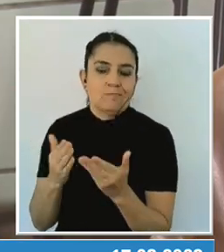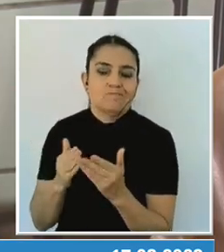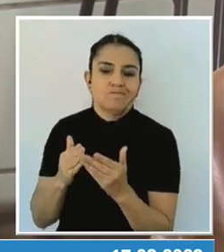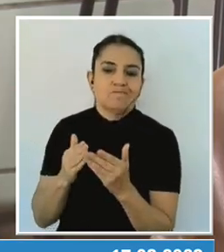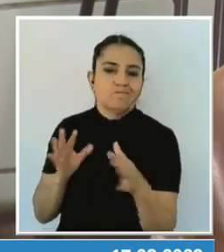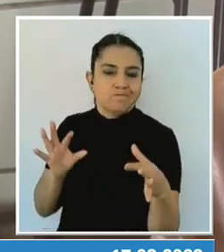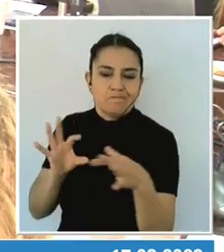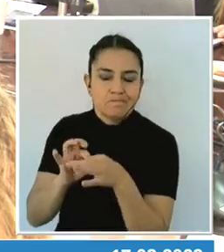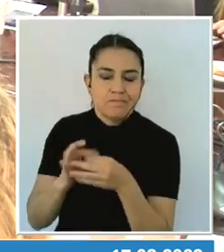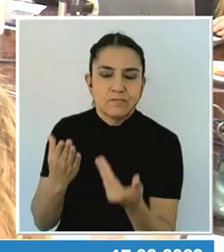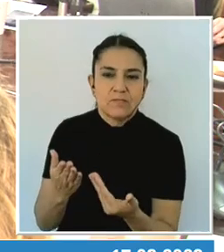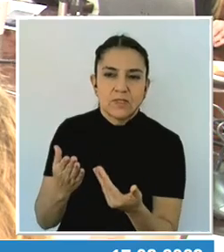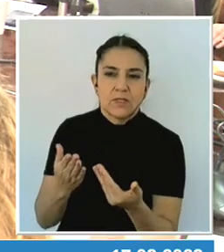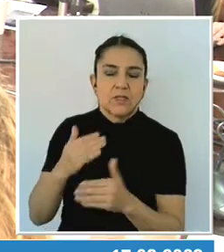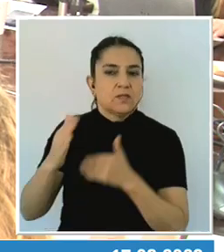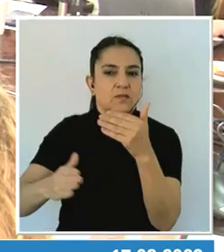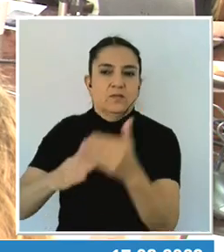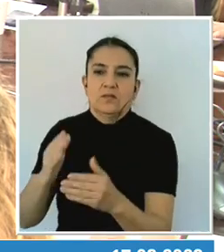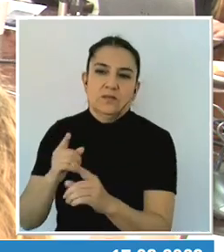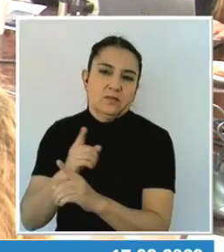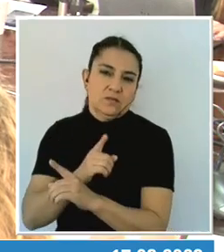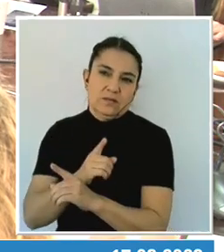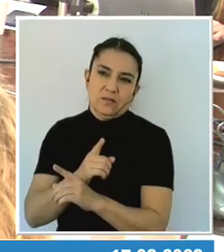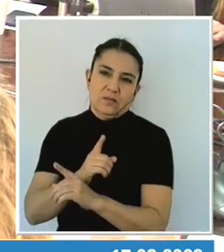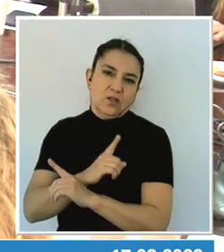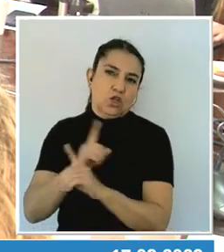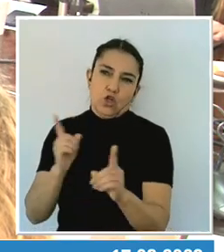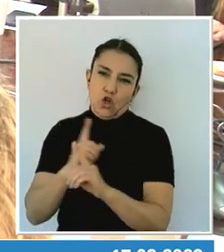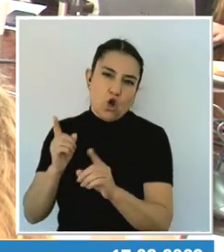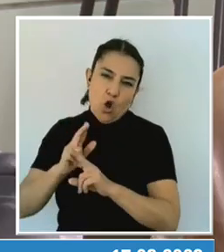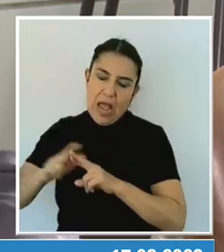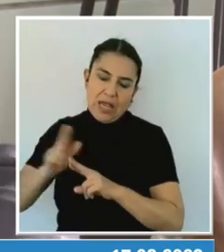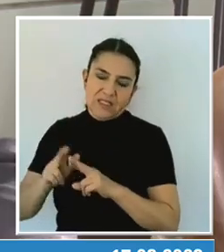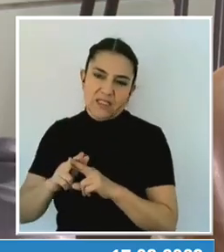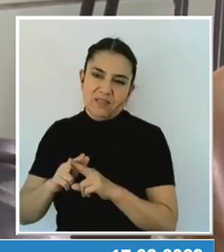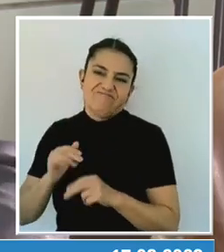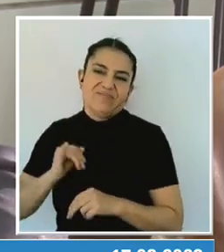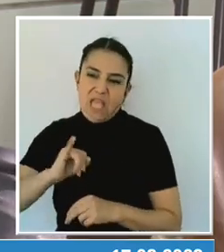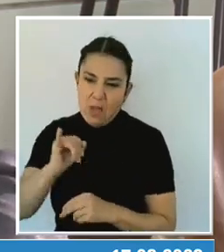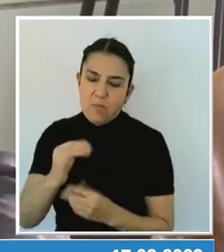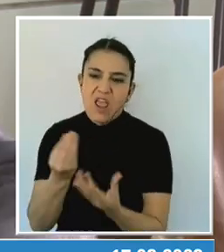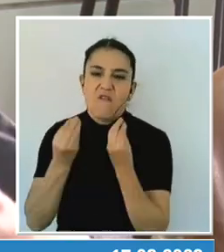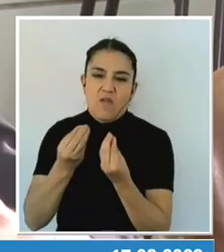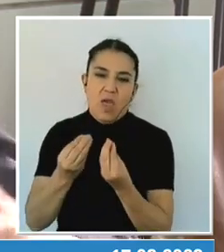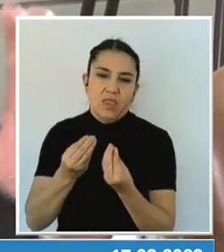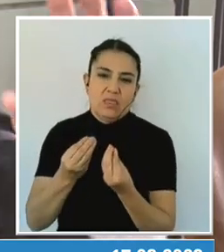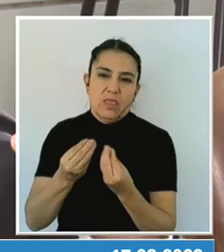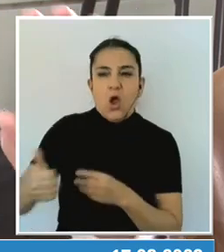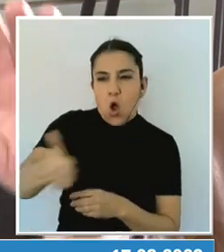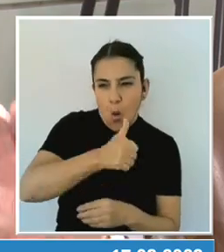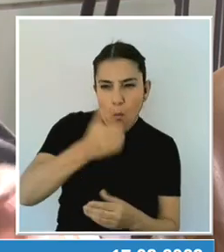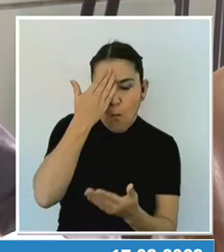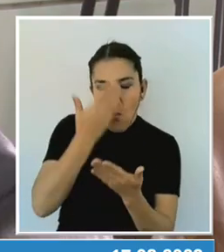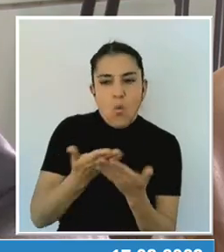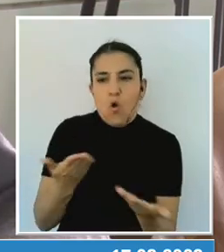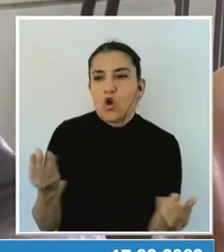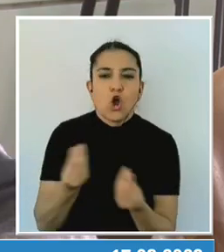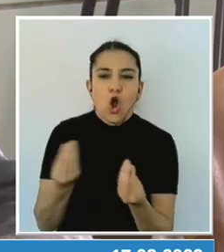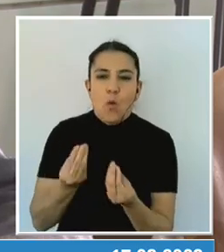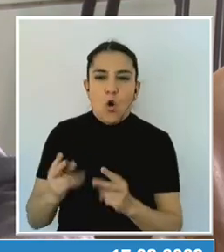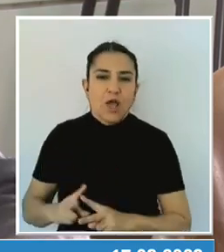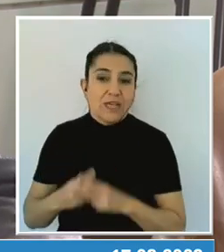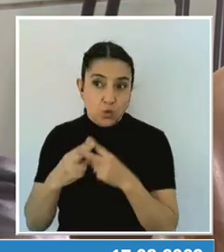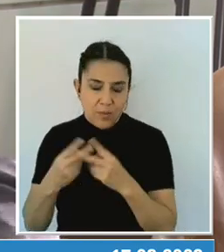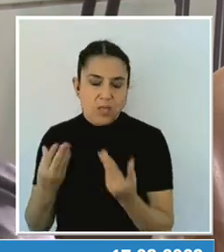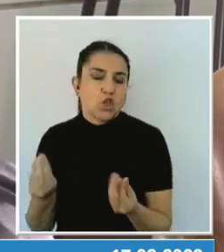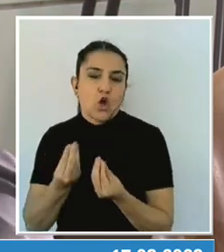no es siempre compatible con el bien común, sino es cuál sería ese medio o ese instrumento, desde, insisto, desde los principios y los